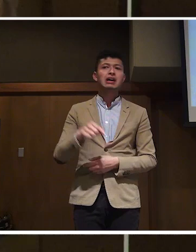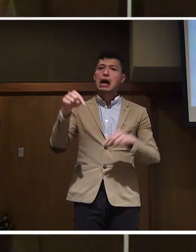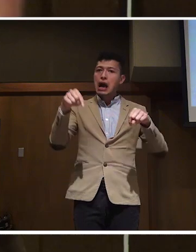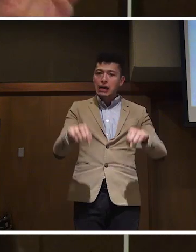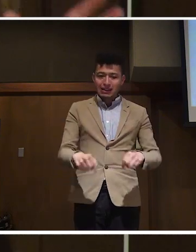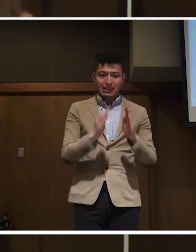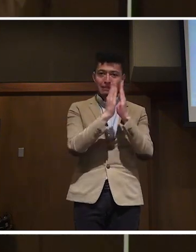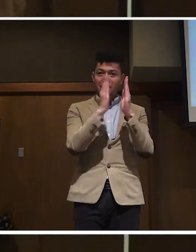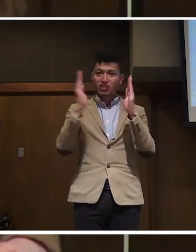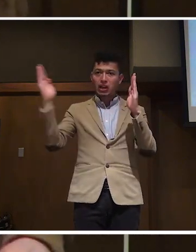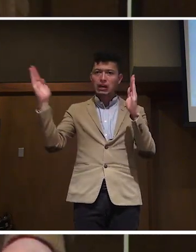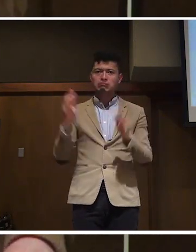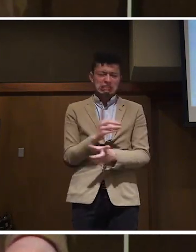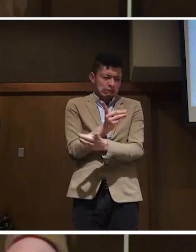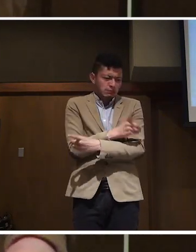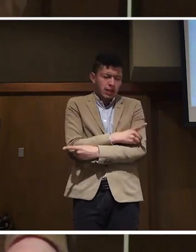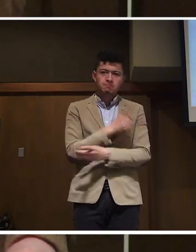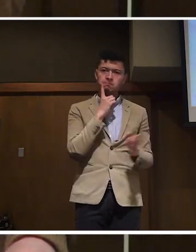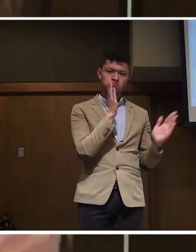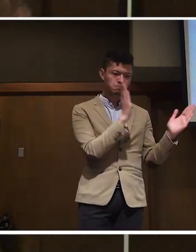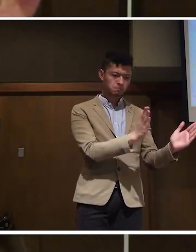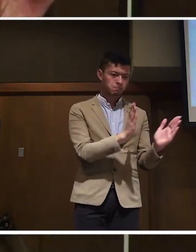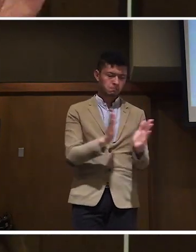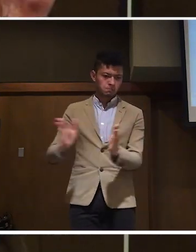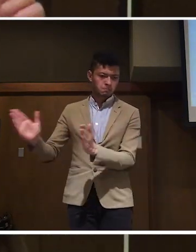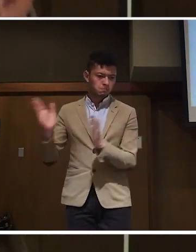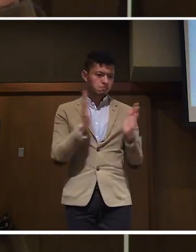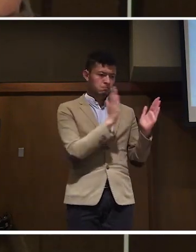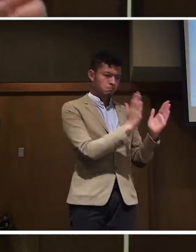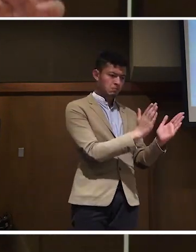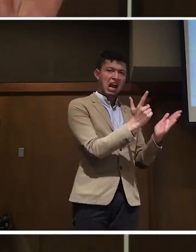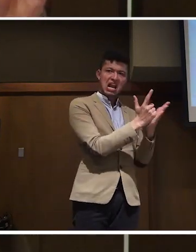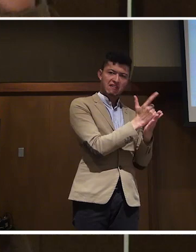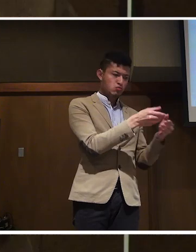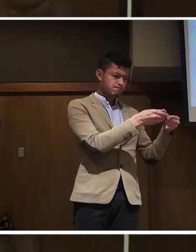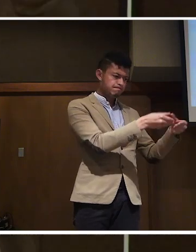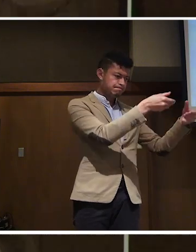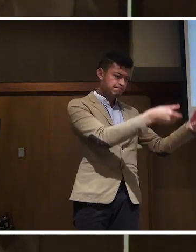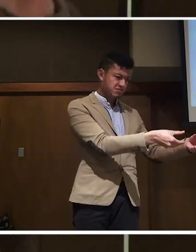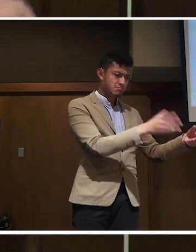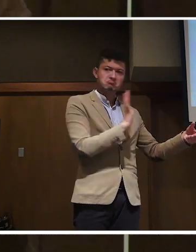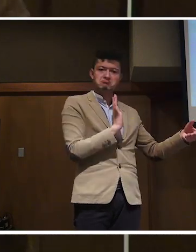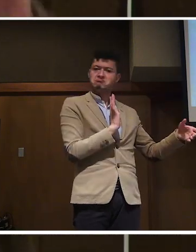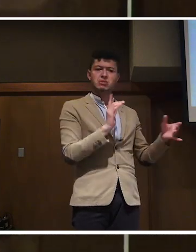biblioteca, muy cuidadosamente catalogados. Hay catálogos que son libros enteros en los que uno